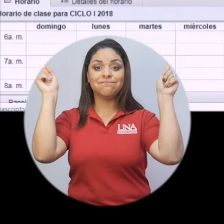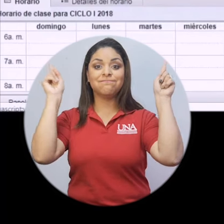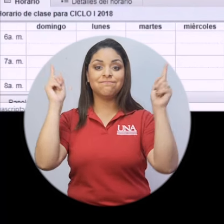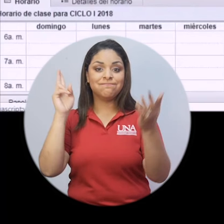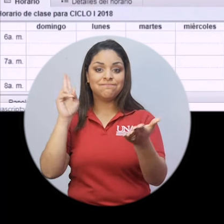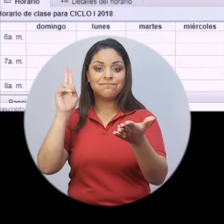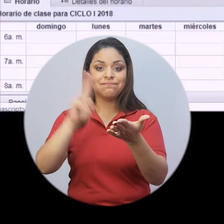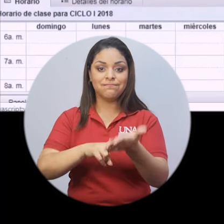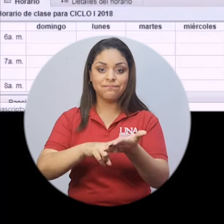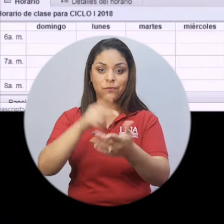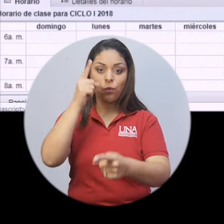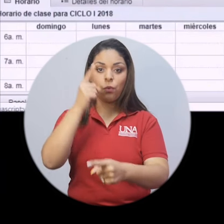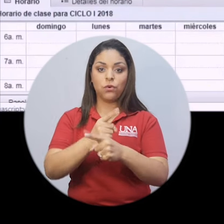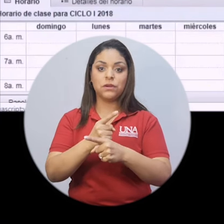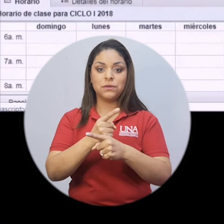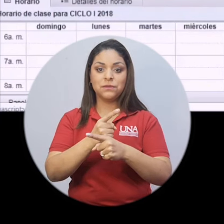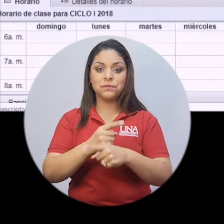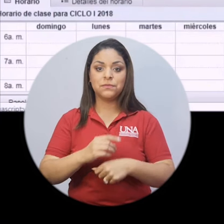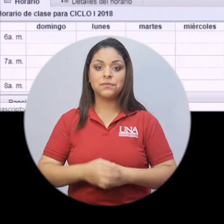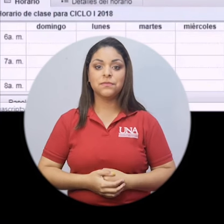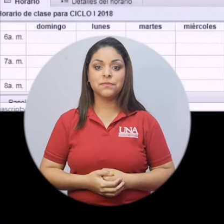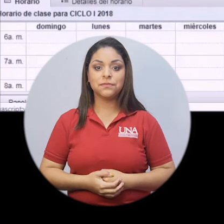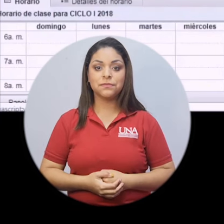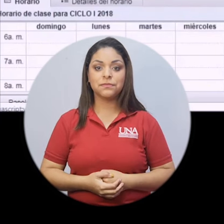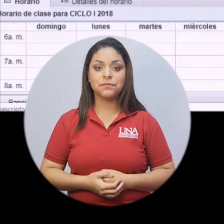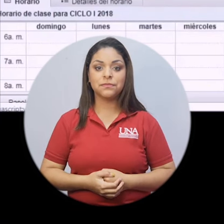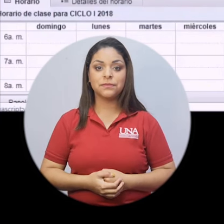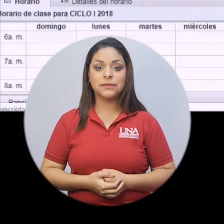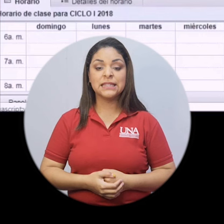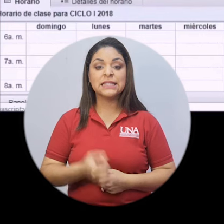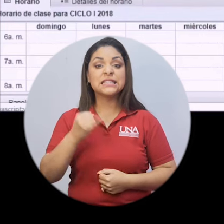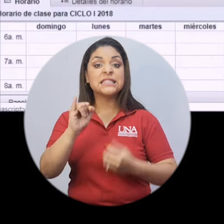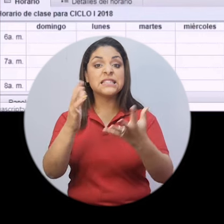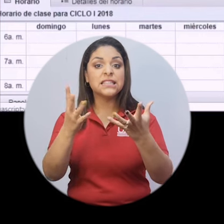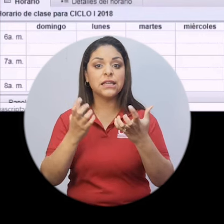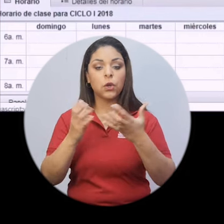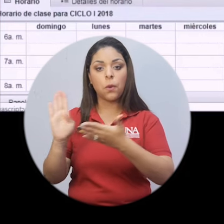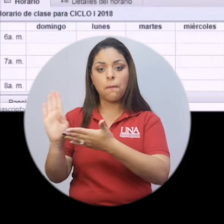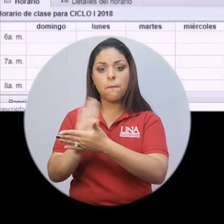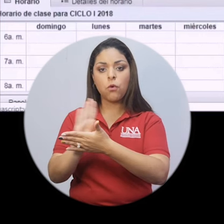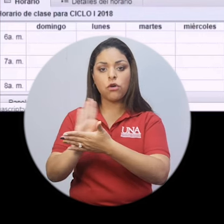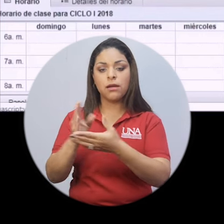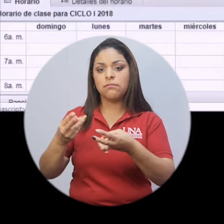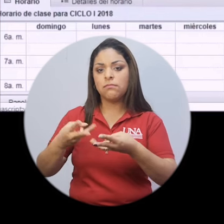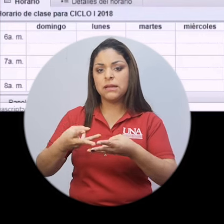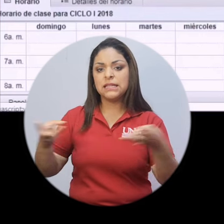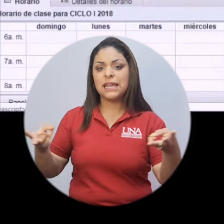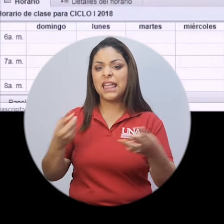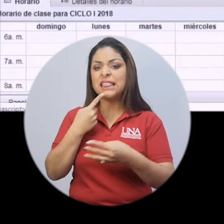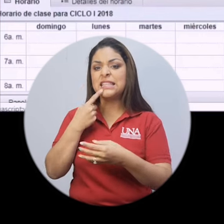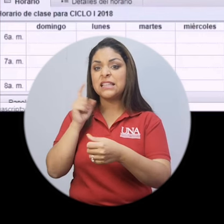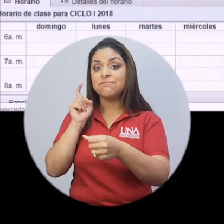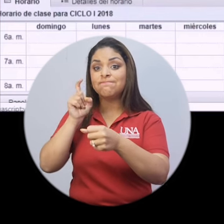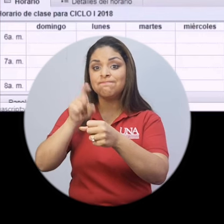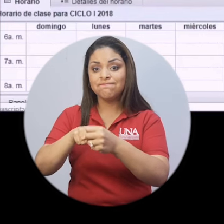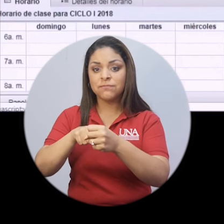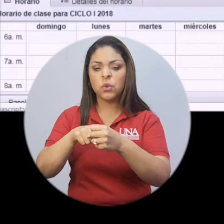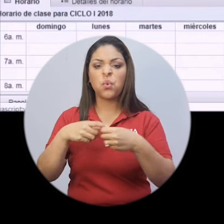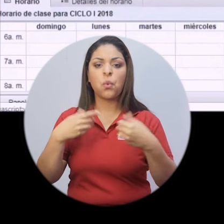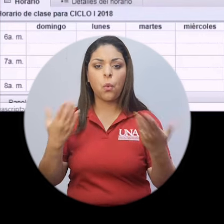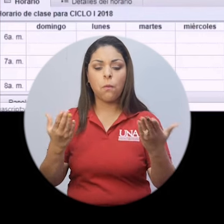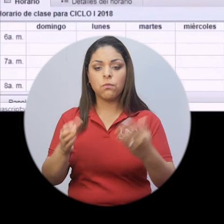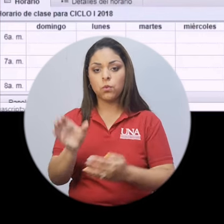significa que tu matrícula ha sido realizada correctamente. Para borrar una materia con estatus